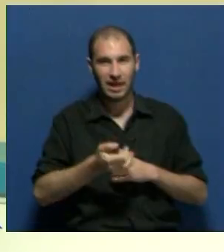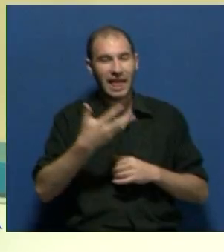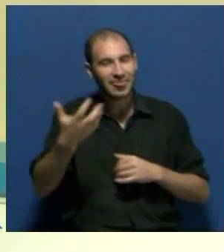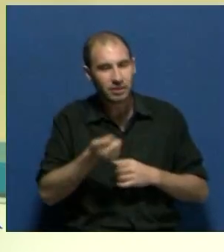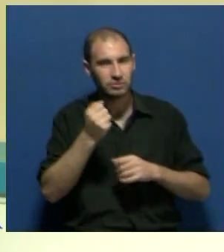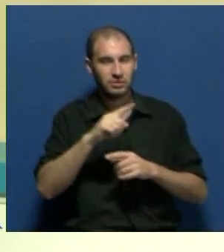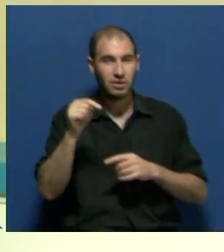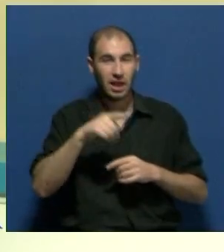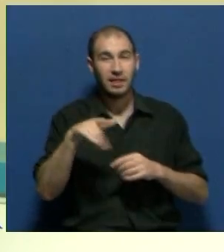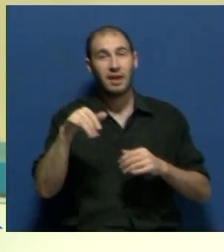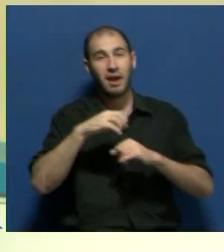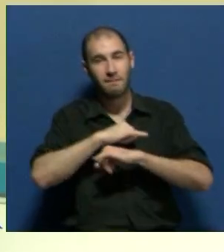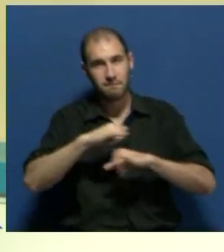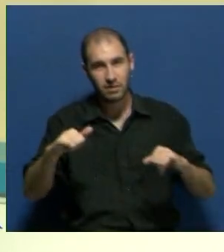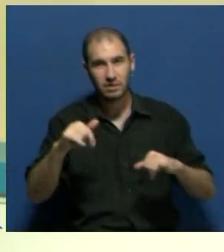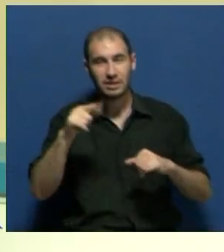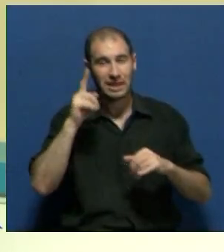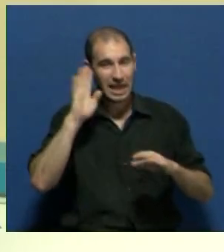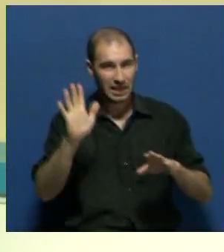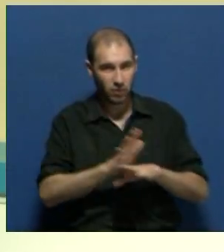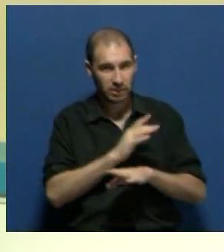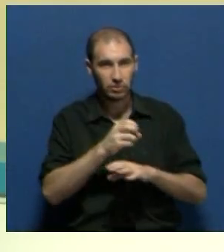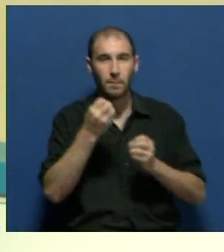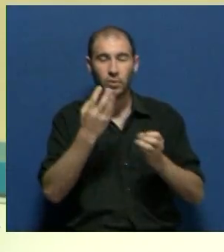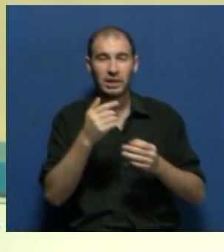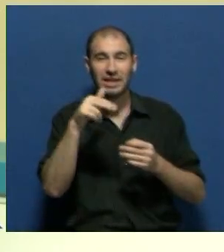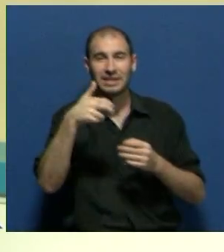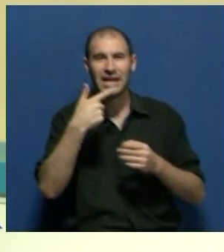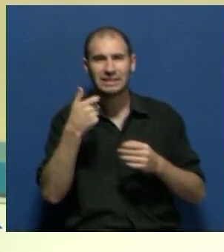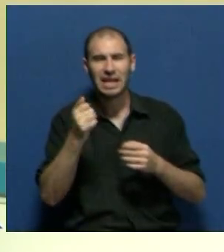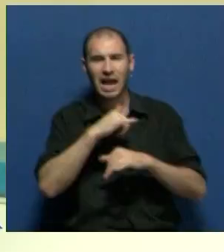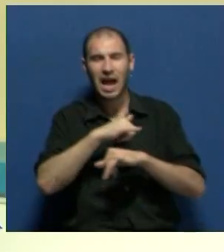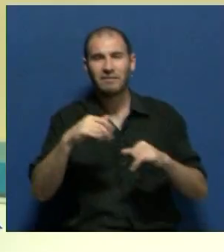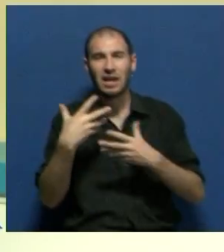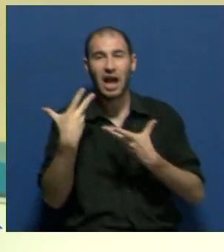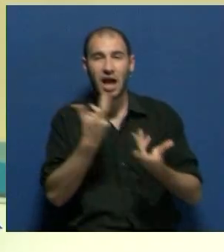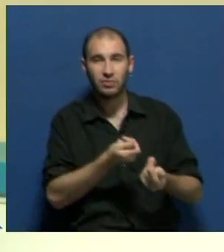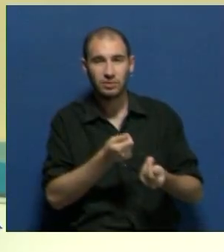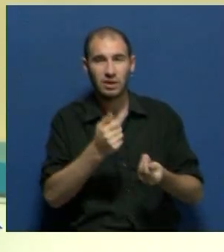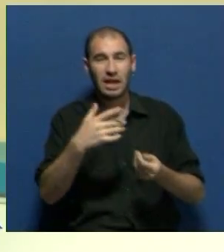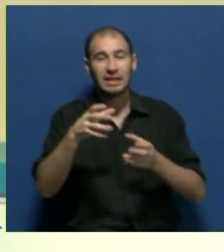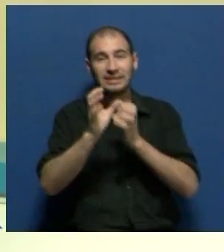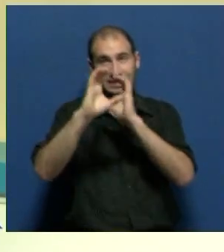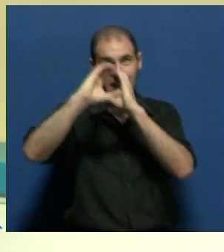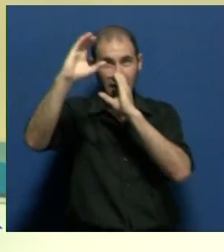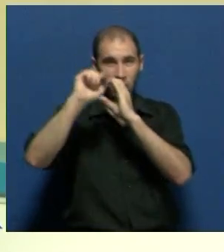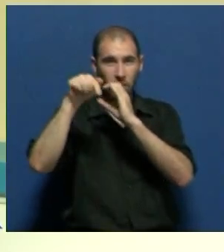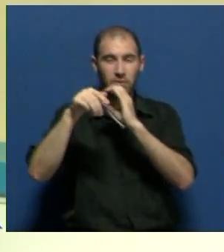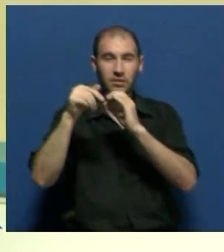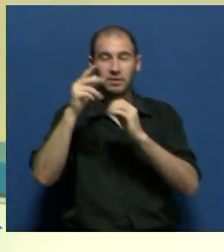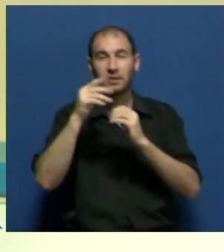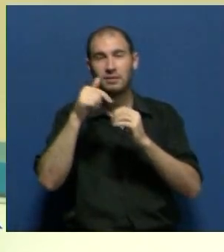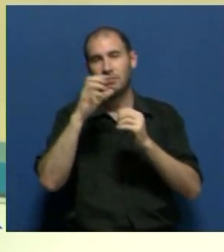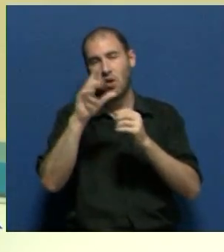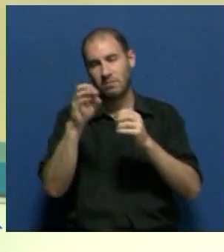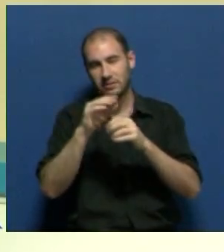descubrió. Se está diciendo que es un error porque lo que hizo la NASA fue solamente ayudar a través de un telescopio que es el telescopio